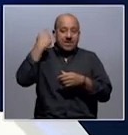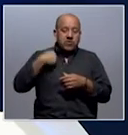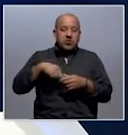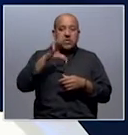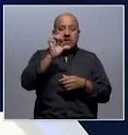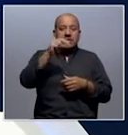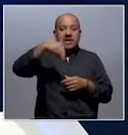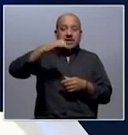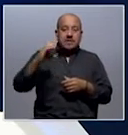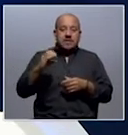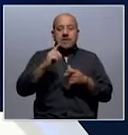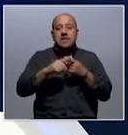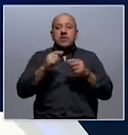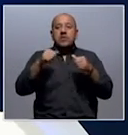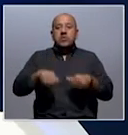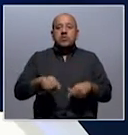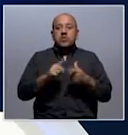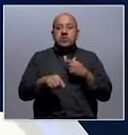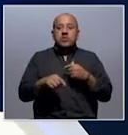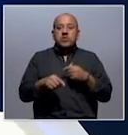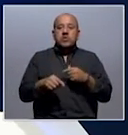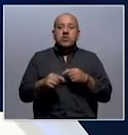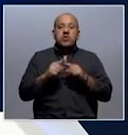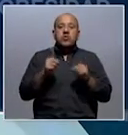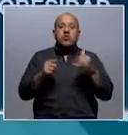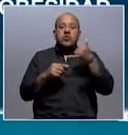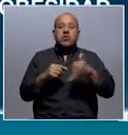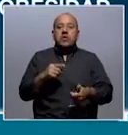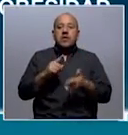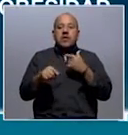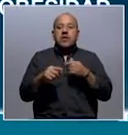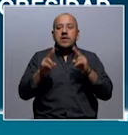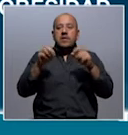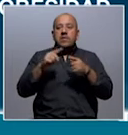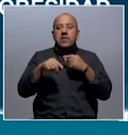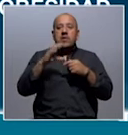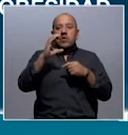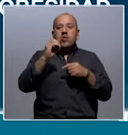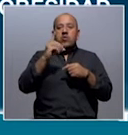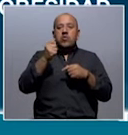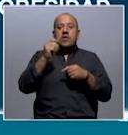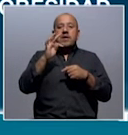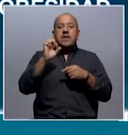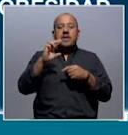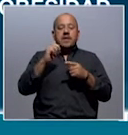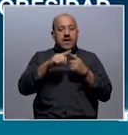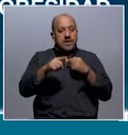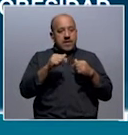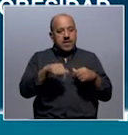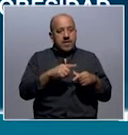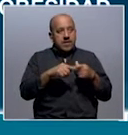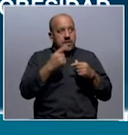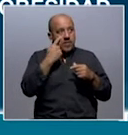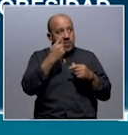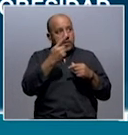del ser humano lo que hace que no sea este no obtenga efectos colaterales en un dato que ya está atrás tuyo